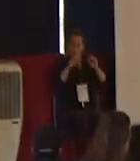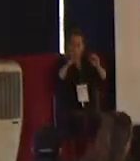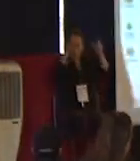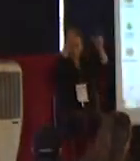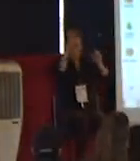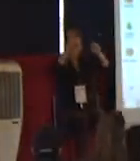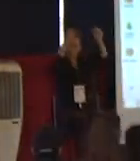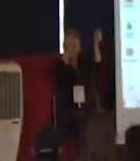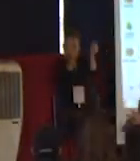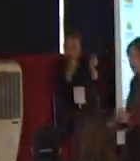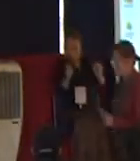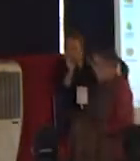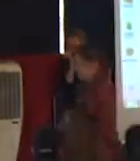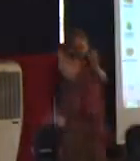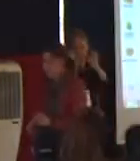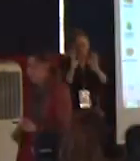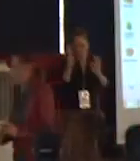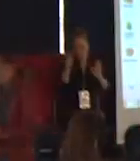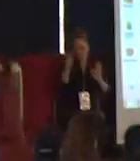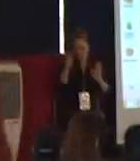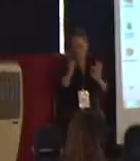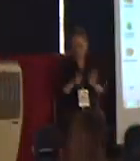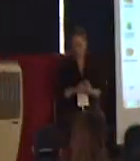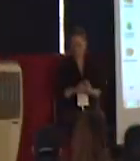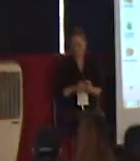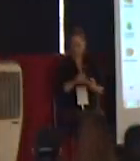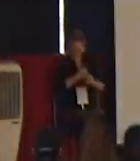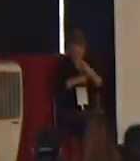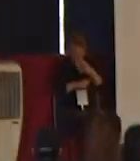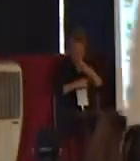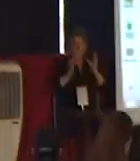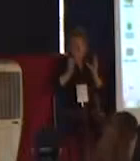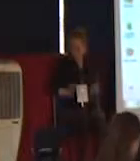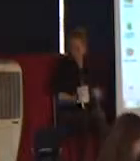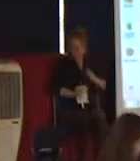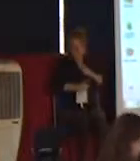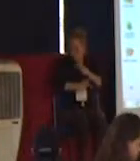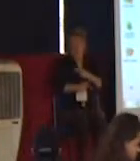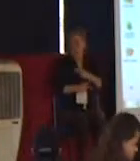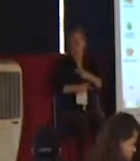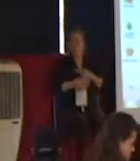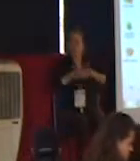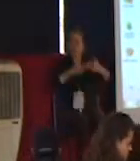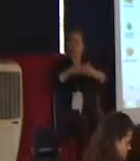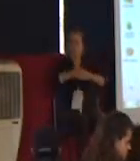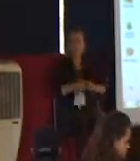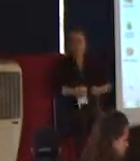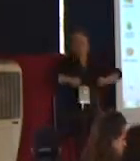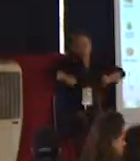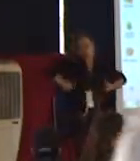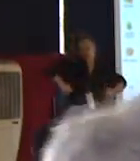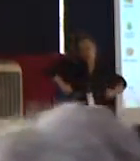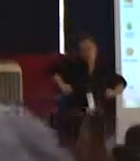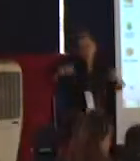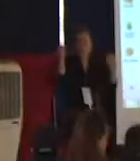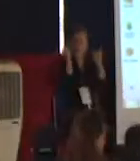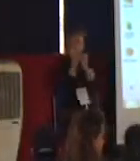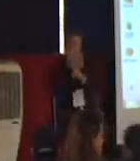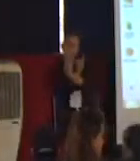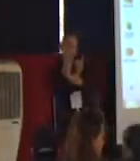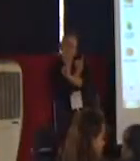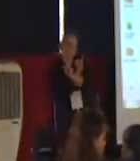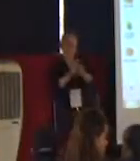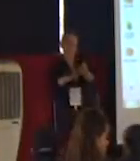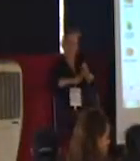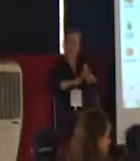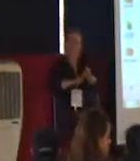sociedad nos exige a través de la imagen, ese cuerpo que es el mío, ese cuerpo que es gordito, que es flaquito, ¿no? Que es